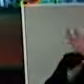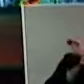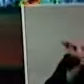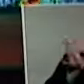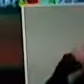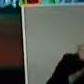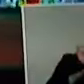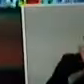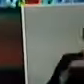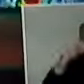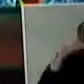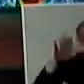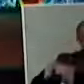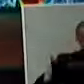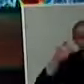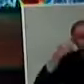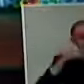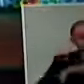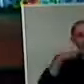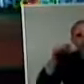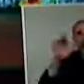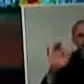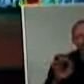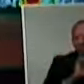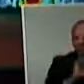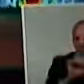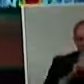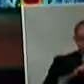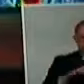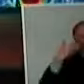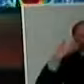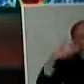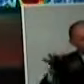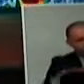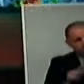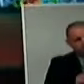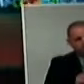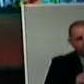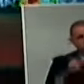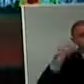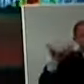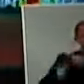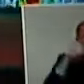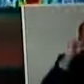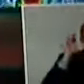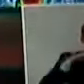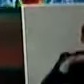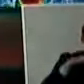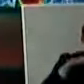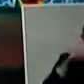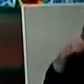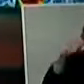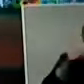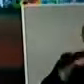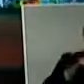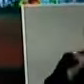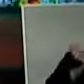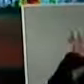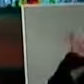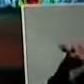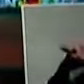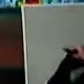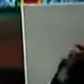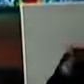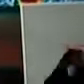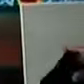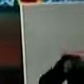algo relativo. Queda la lluvia que está detrás y que puede seguir afectando. Pero bueno, más detalles sobre esto y lo que está pasando